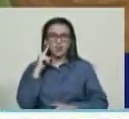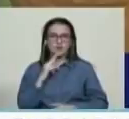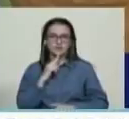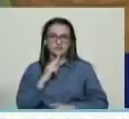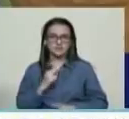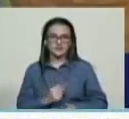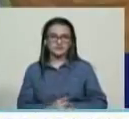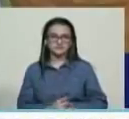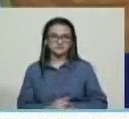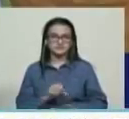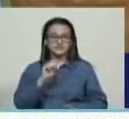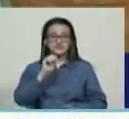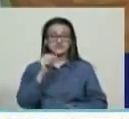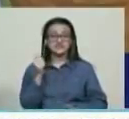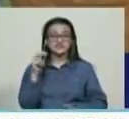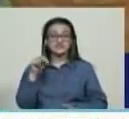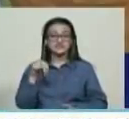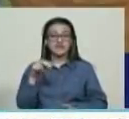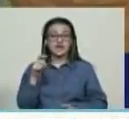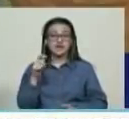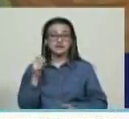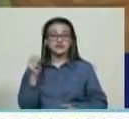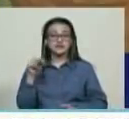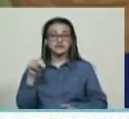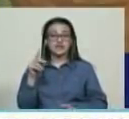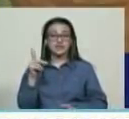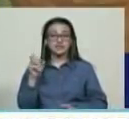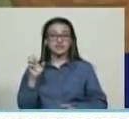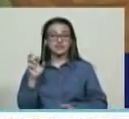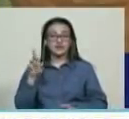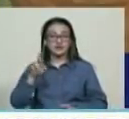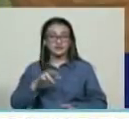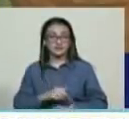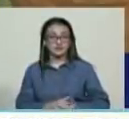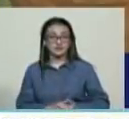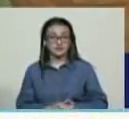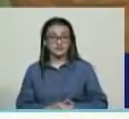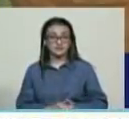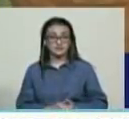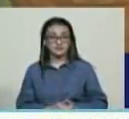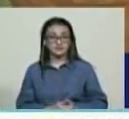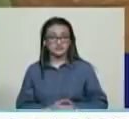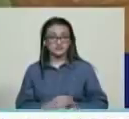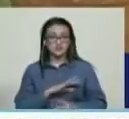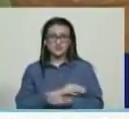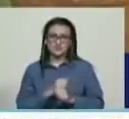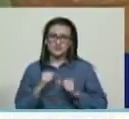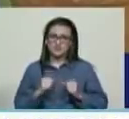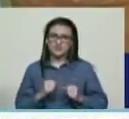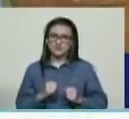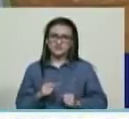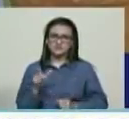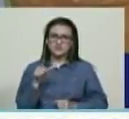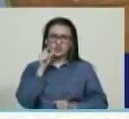Santander. Era un bolivariano auténtico y una valentía extraordinaria, Leonardo